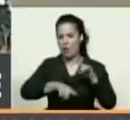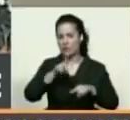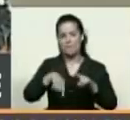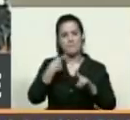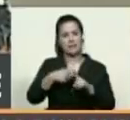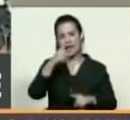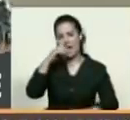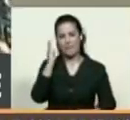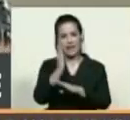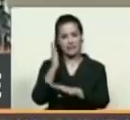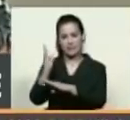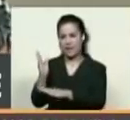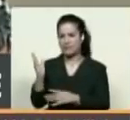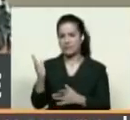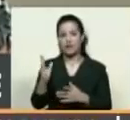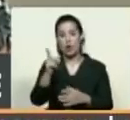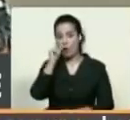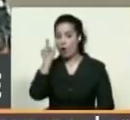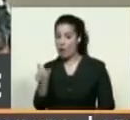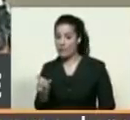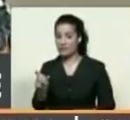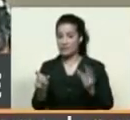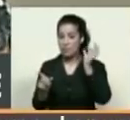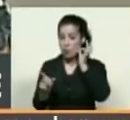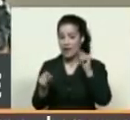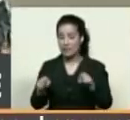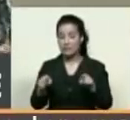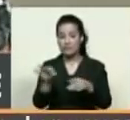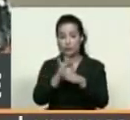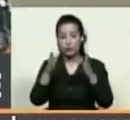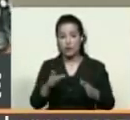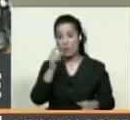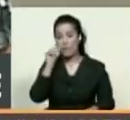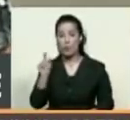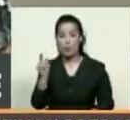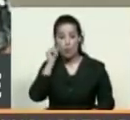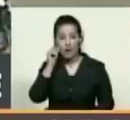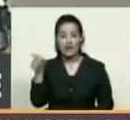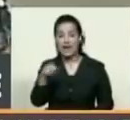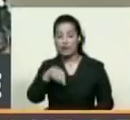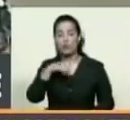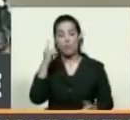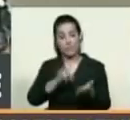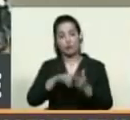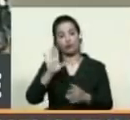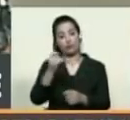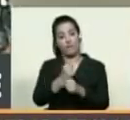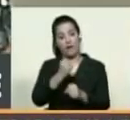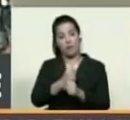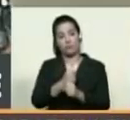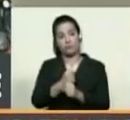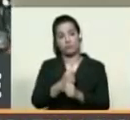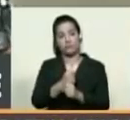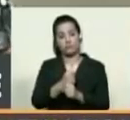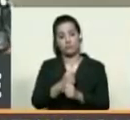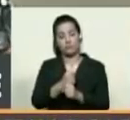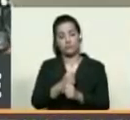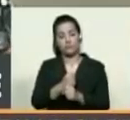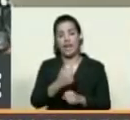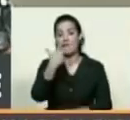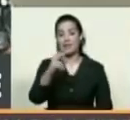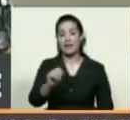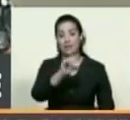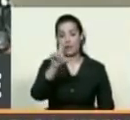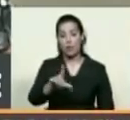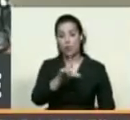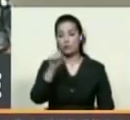todo tipo, estos hombres y mujeres, estos funcionarios y funcionarias cumplieron con su trabajo. El 30 de julio